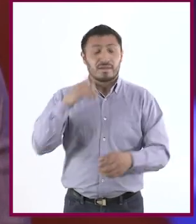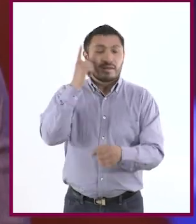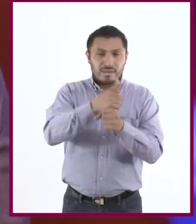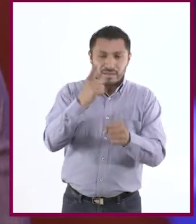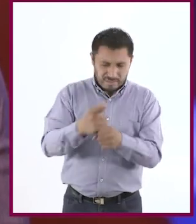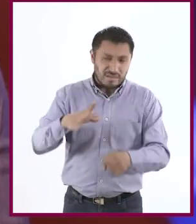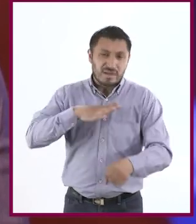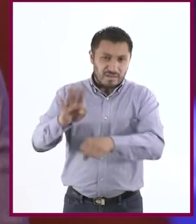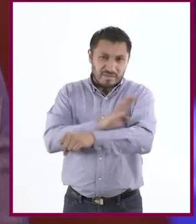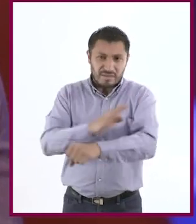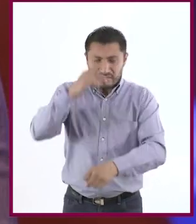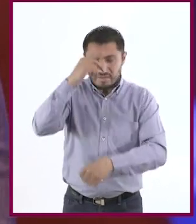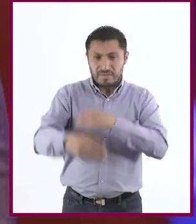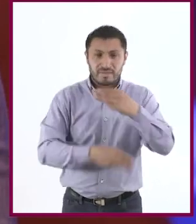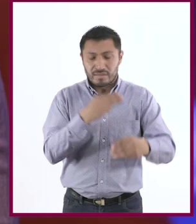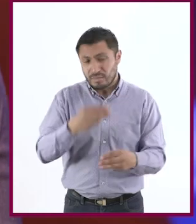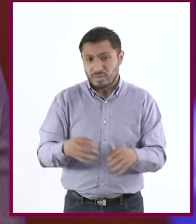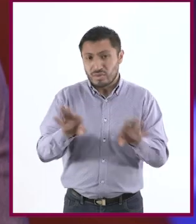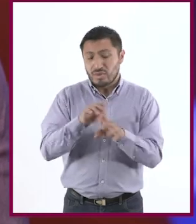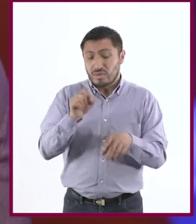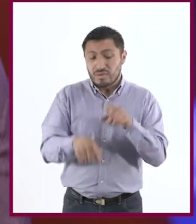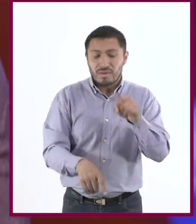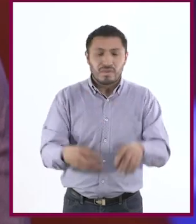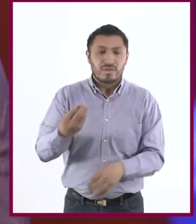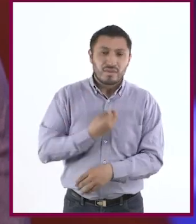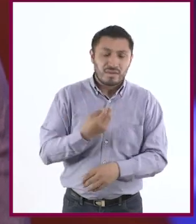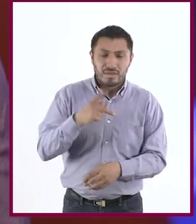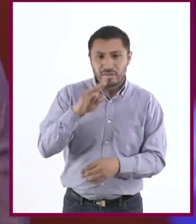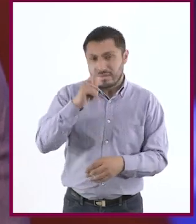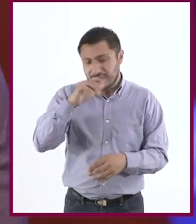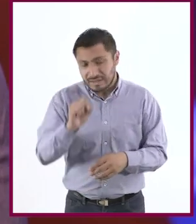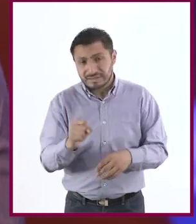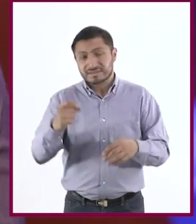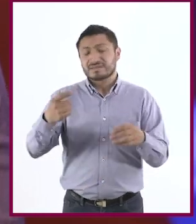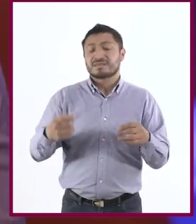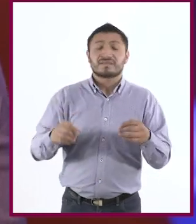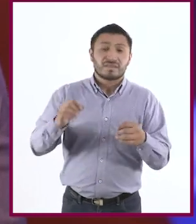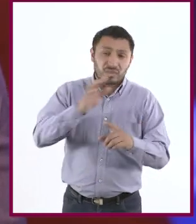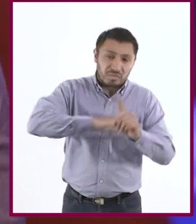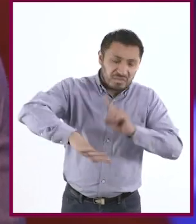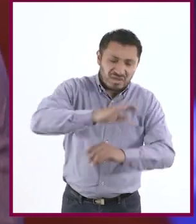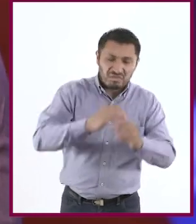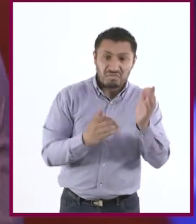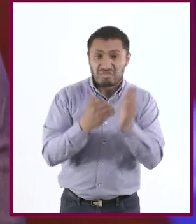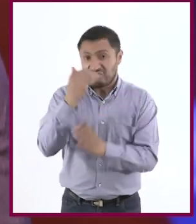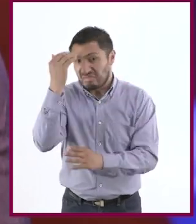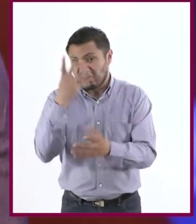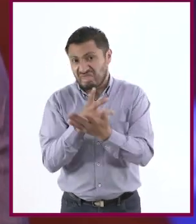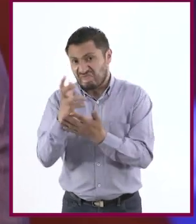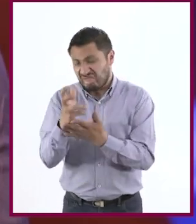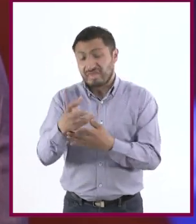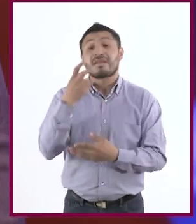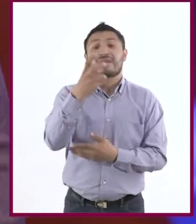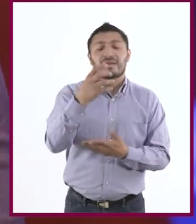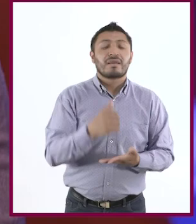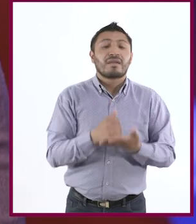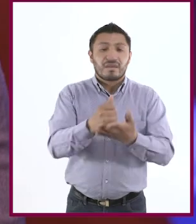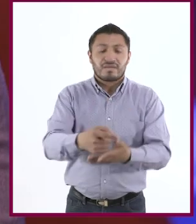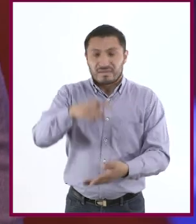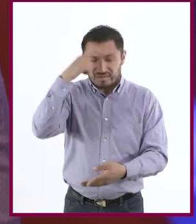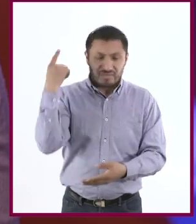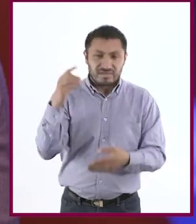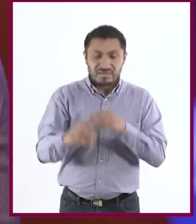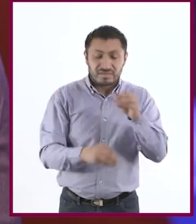resultados benéficos para el mundo, como algunas semillas resistentes a plagas y bacterias o a climas extremos. Ello ha facilitado la producción